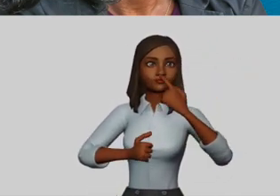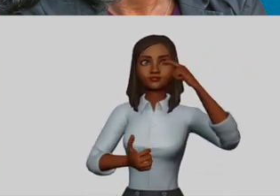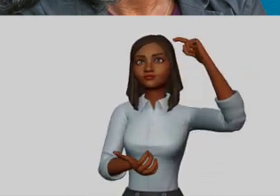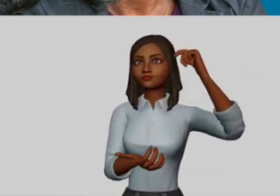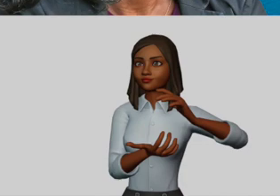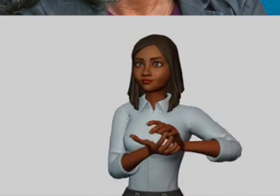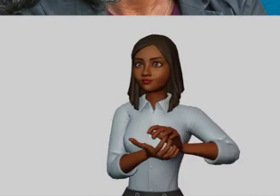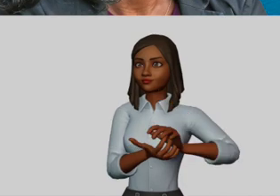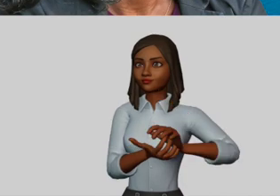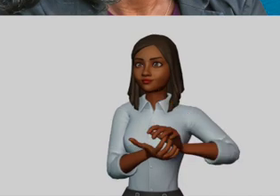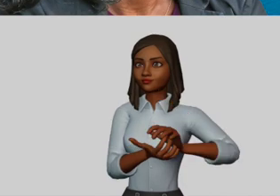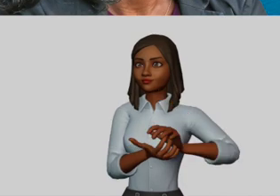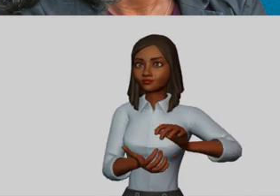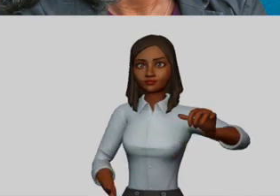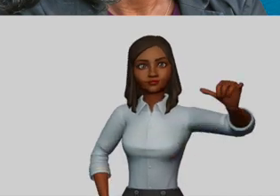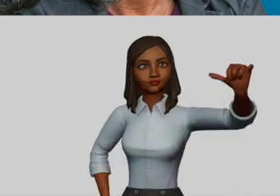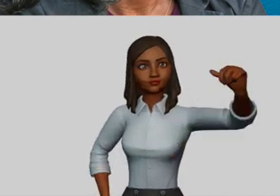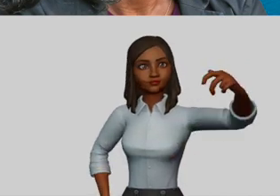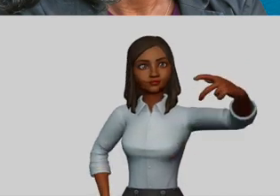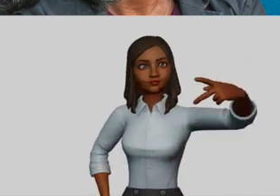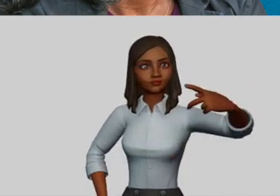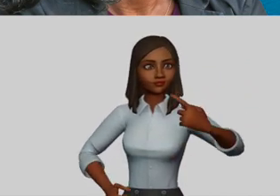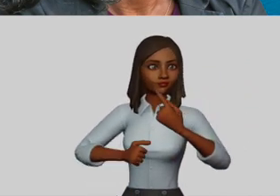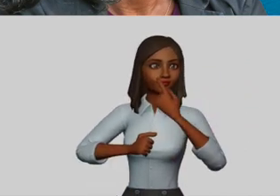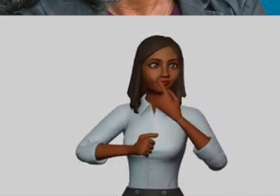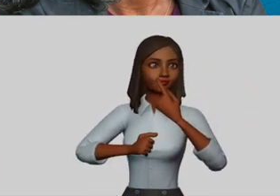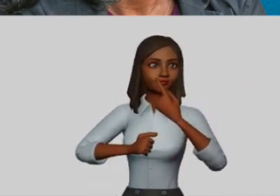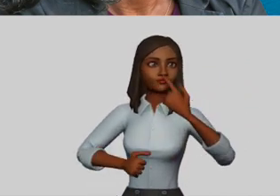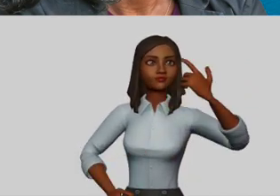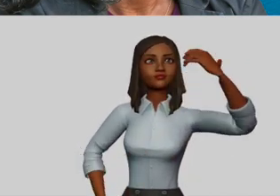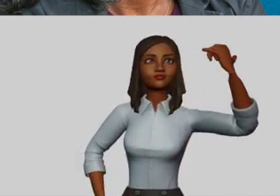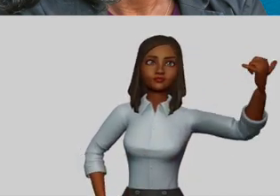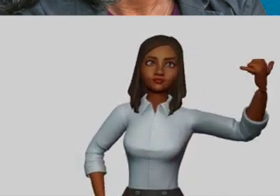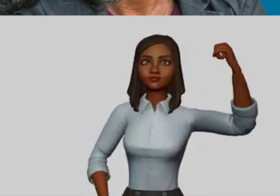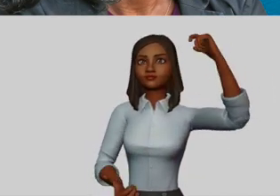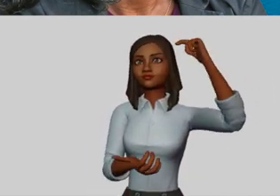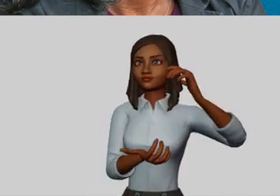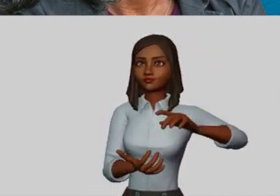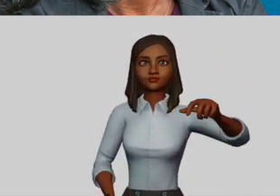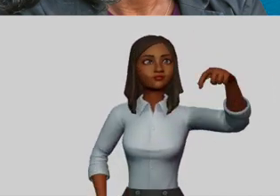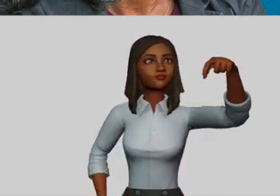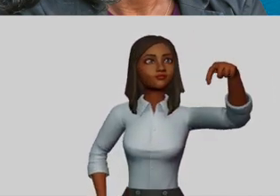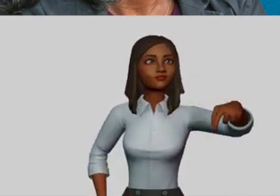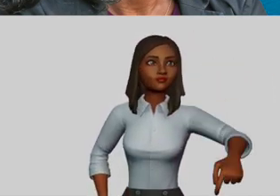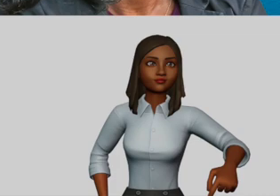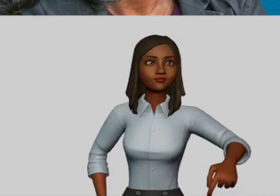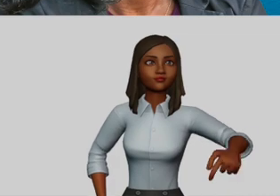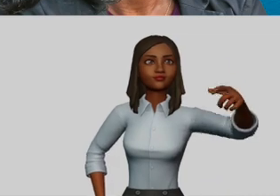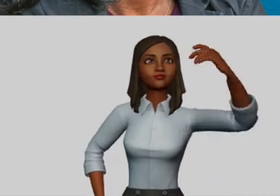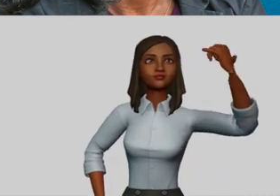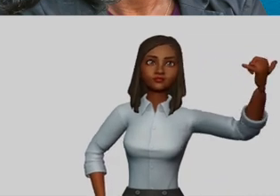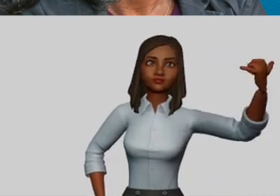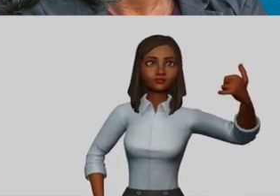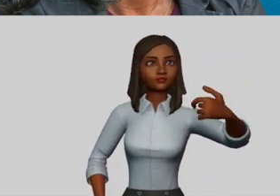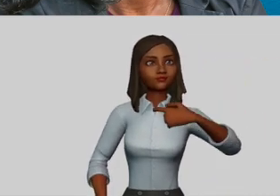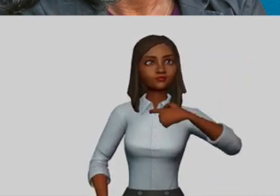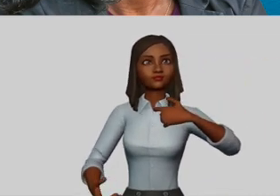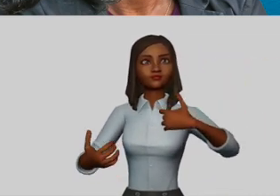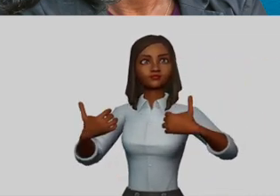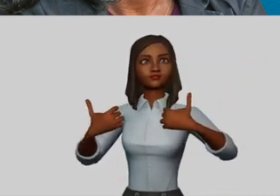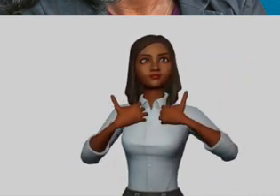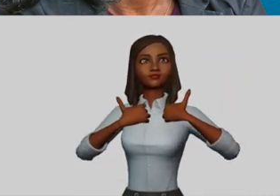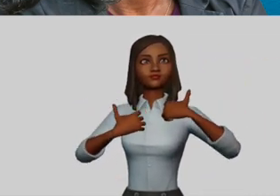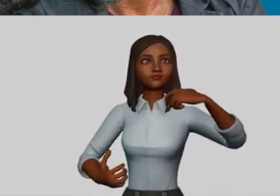tú dices. Pero yo tengo una... yo me identifico mucho contigo con el hecho de mudarse fuera y comenzar a